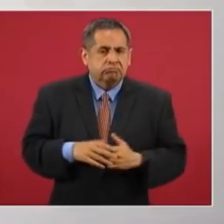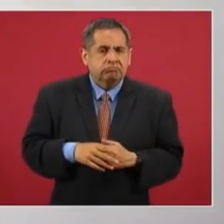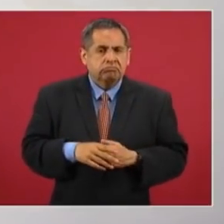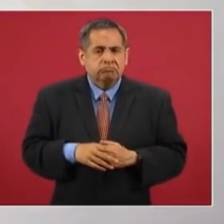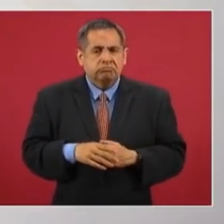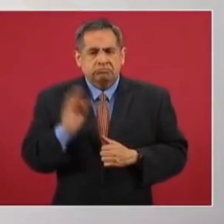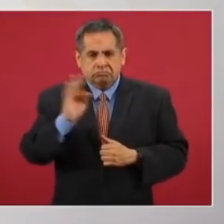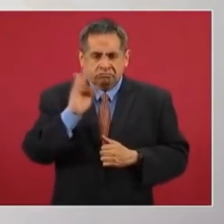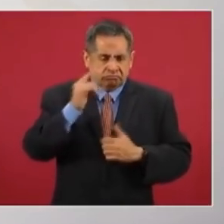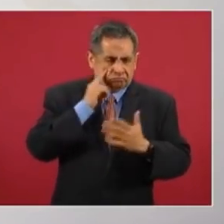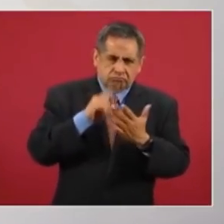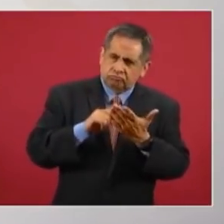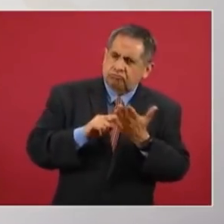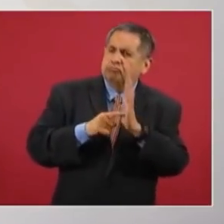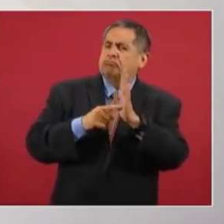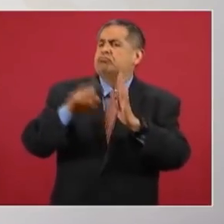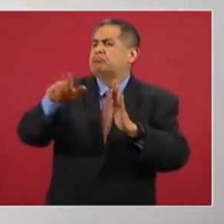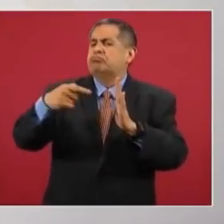si la muestra